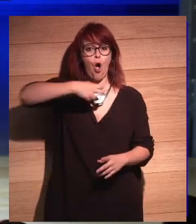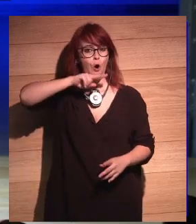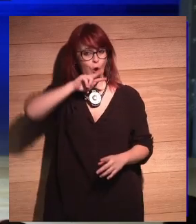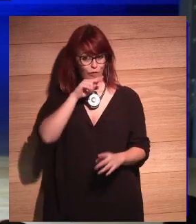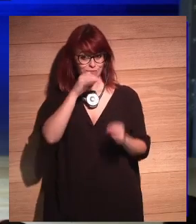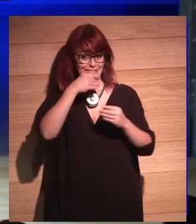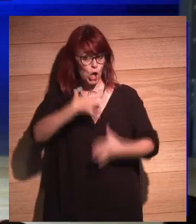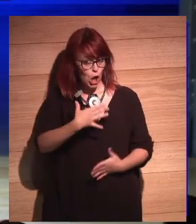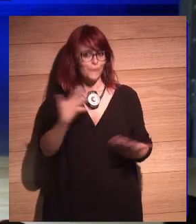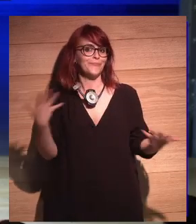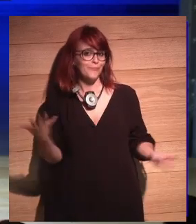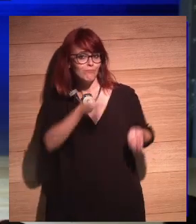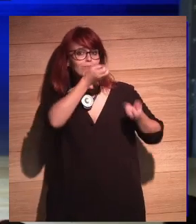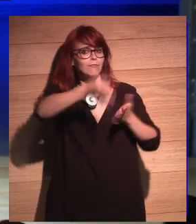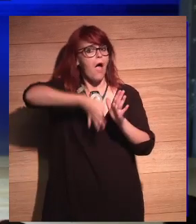oral. Entonces, bueno,